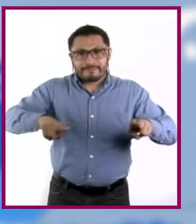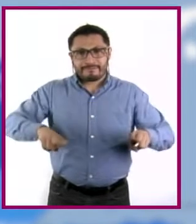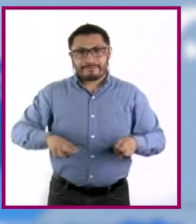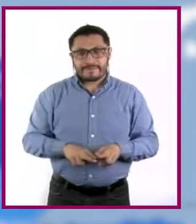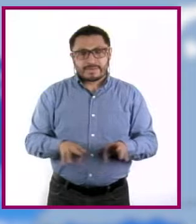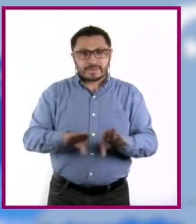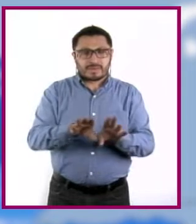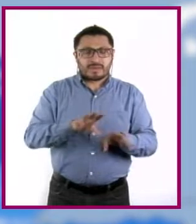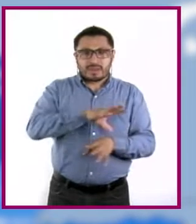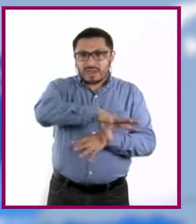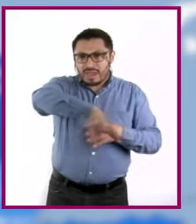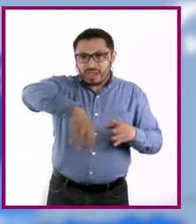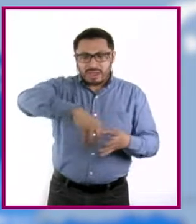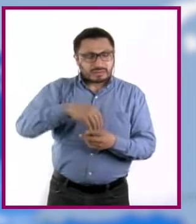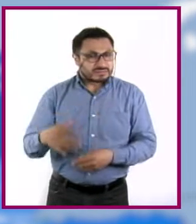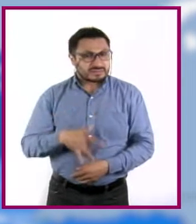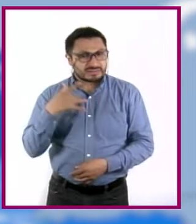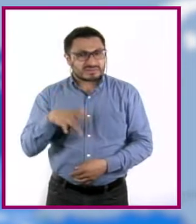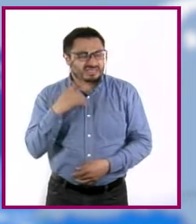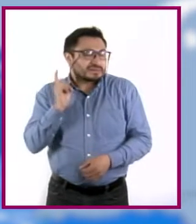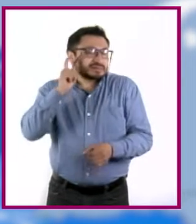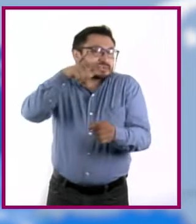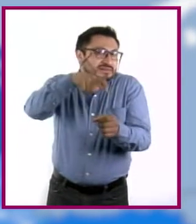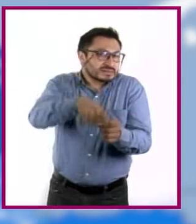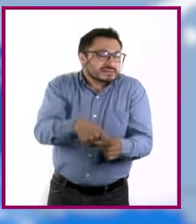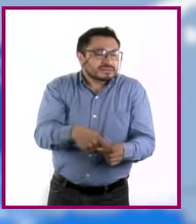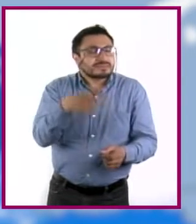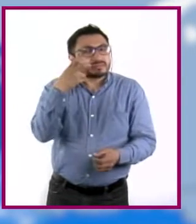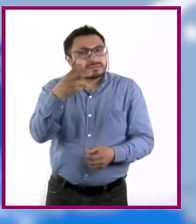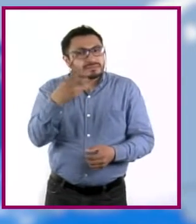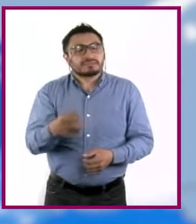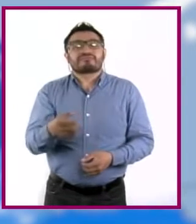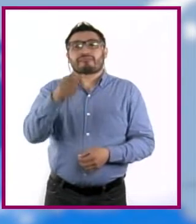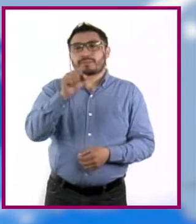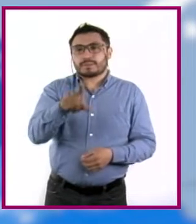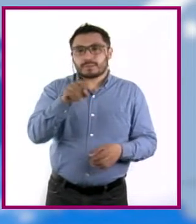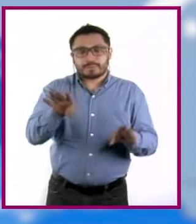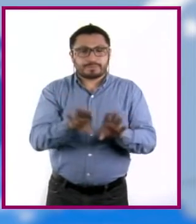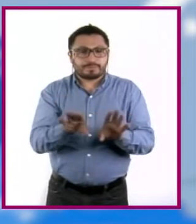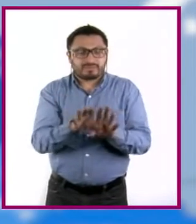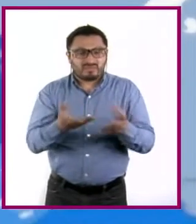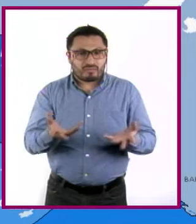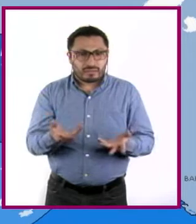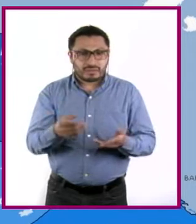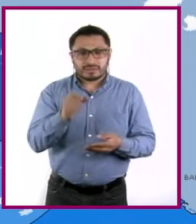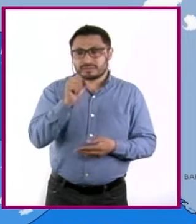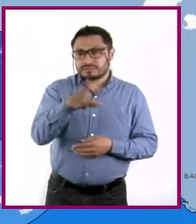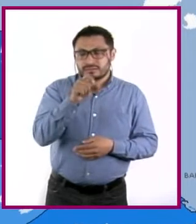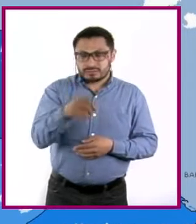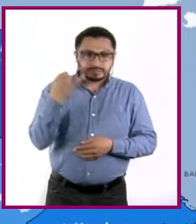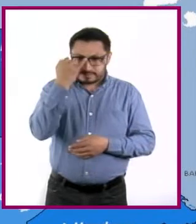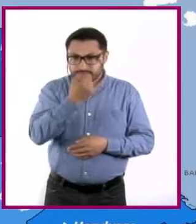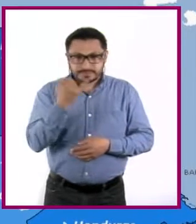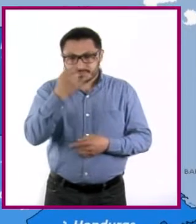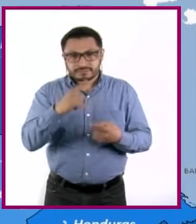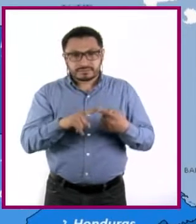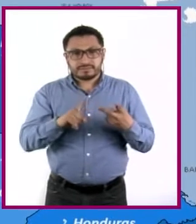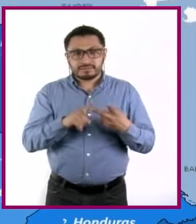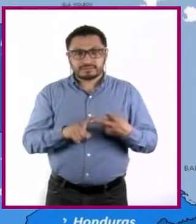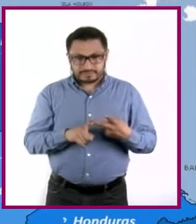el conjunto de sentimientos de pertenencia, que a su vez son fundamentados por una misma lengua,